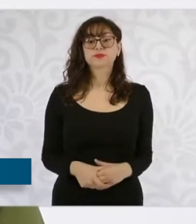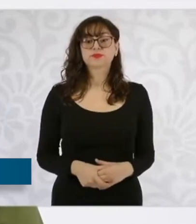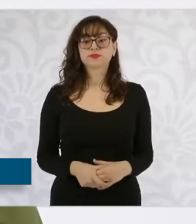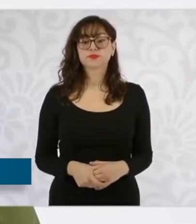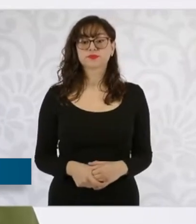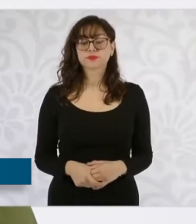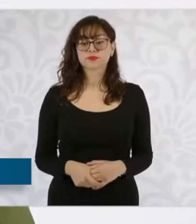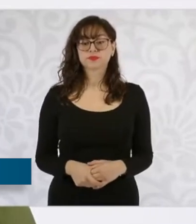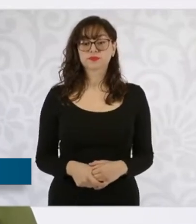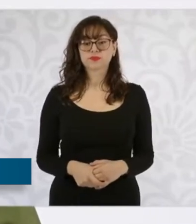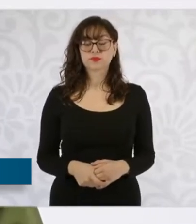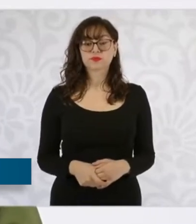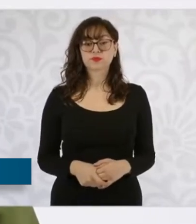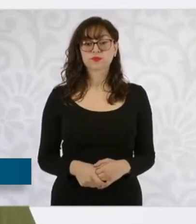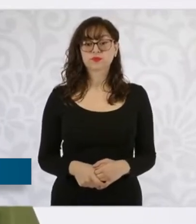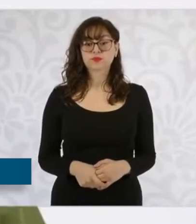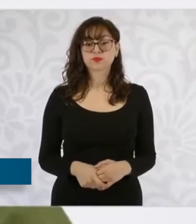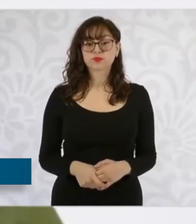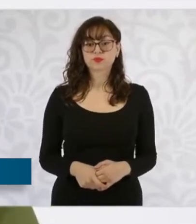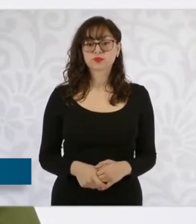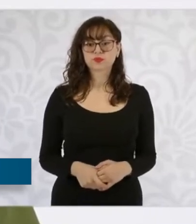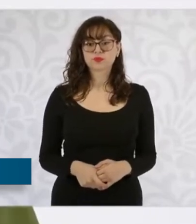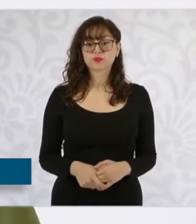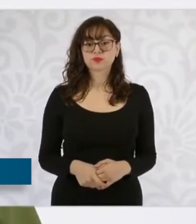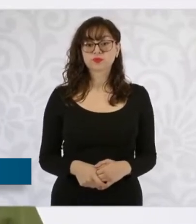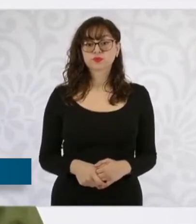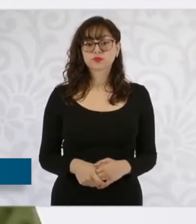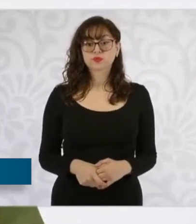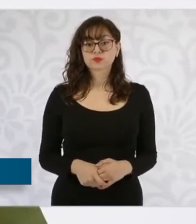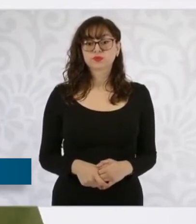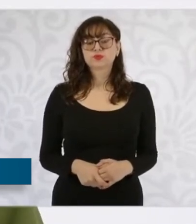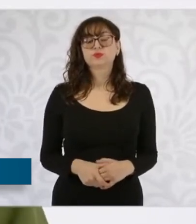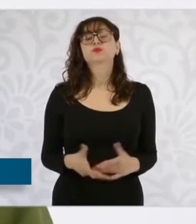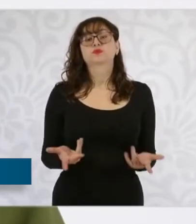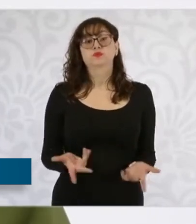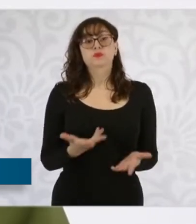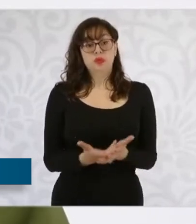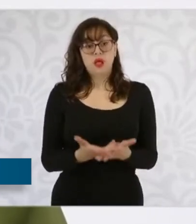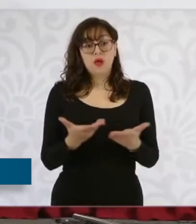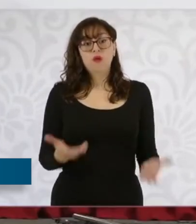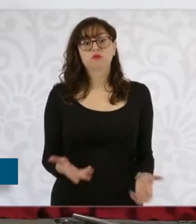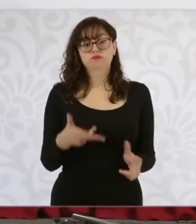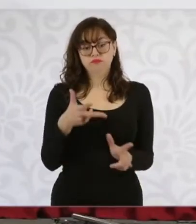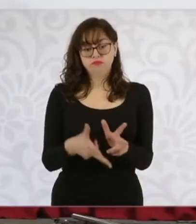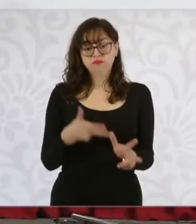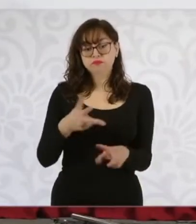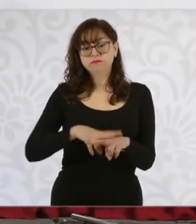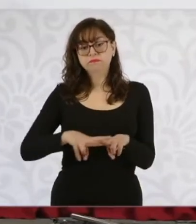trenes se espera la creación de 70,000 empleos directos durante la construcción an